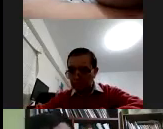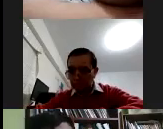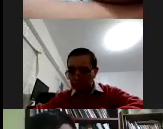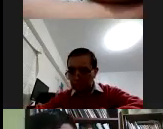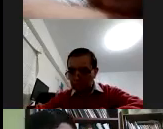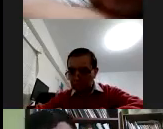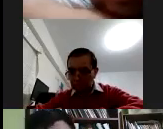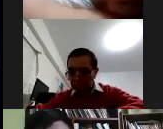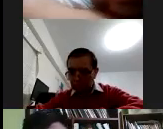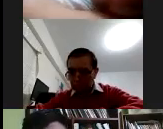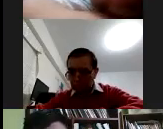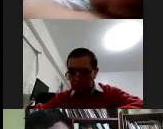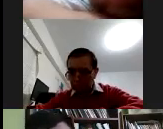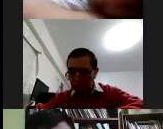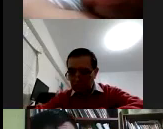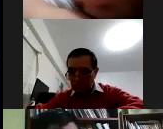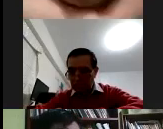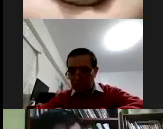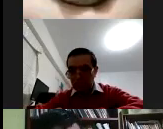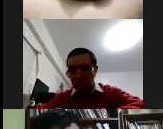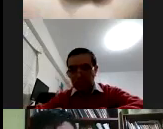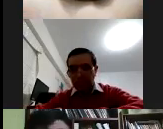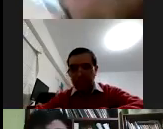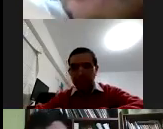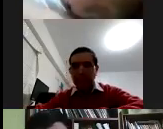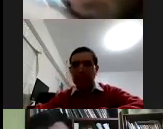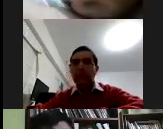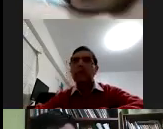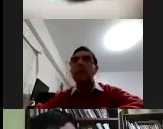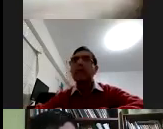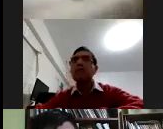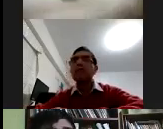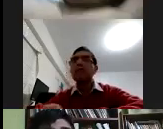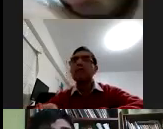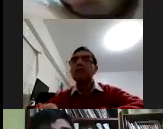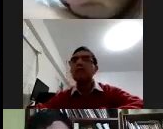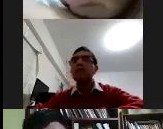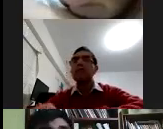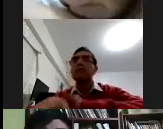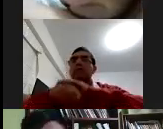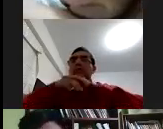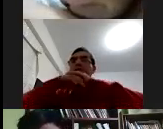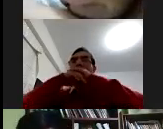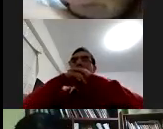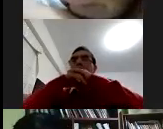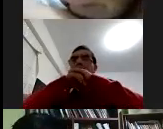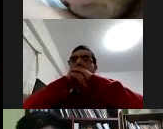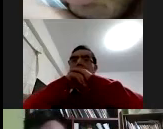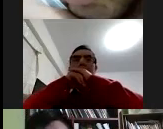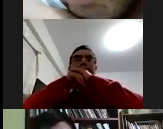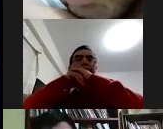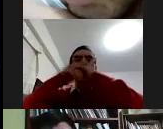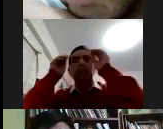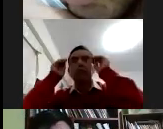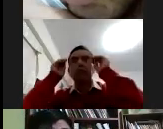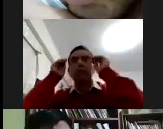tenga el terapeuta para ejecutarlo. Necesita mucha experiencia para poder entender y poder trabajar a nivel de esas estructuras y